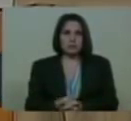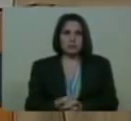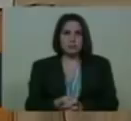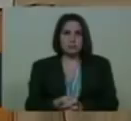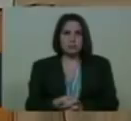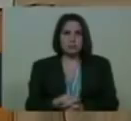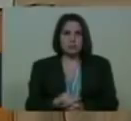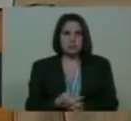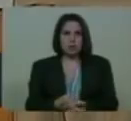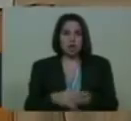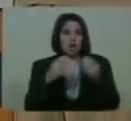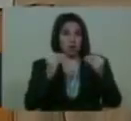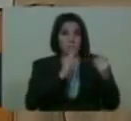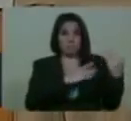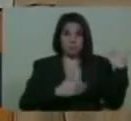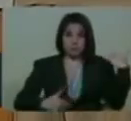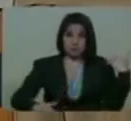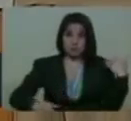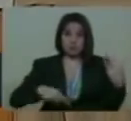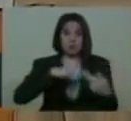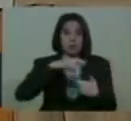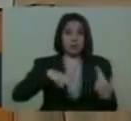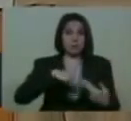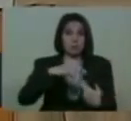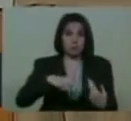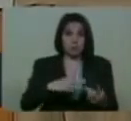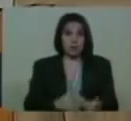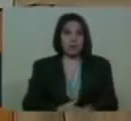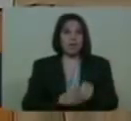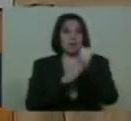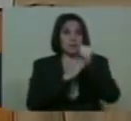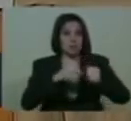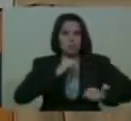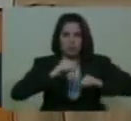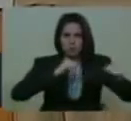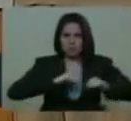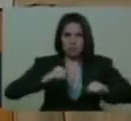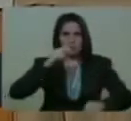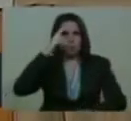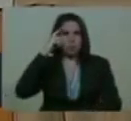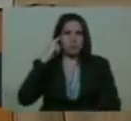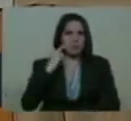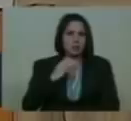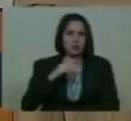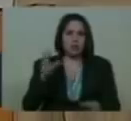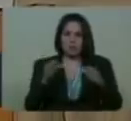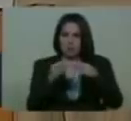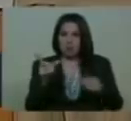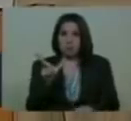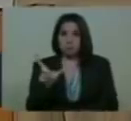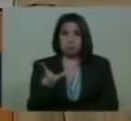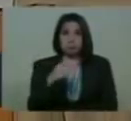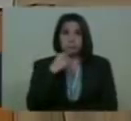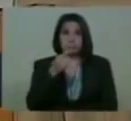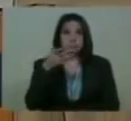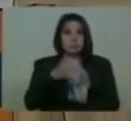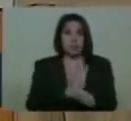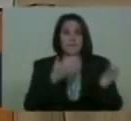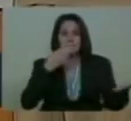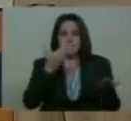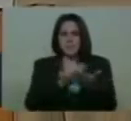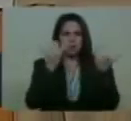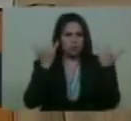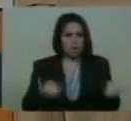Como presidente de la República y líder del movimiento bolivariano y del gran polo patriótico, exijo a todos